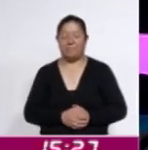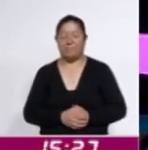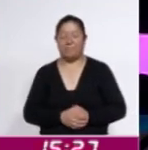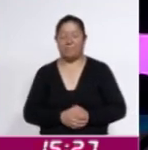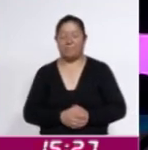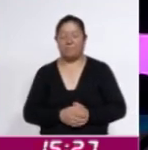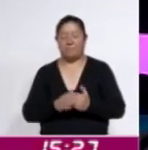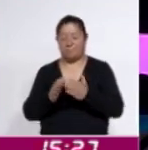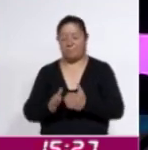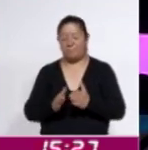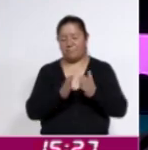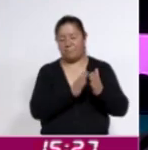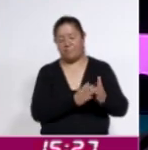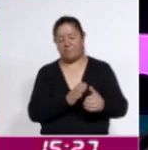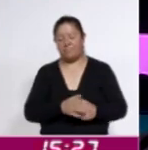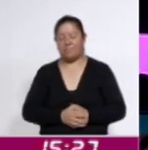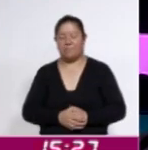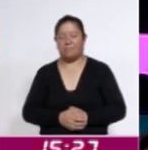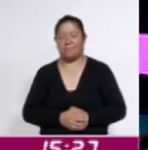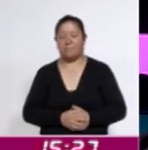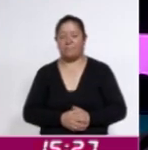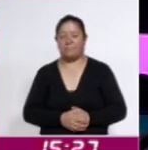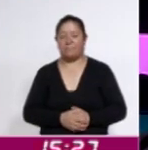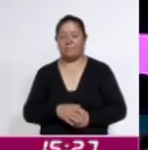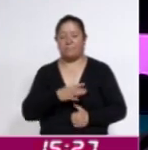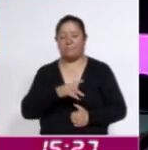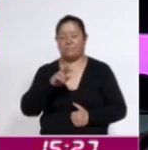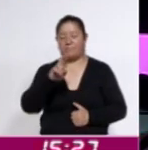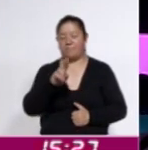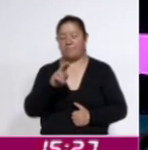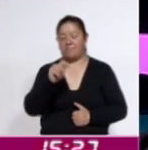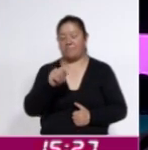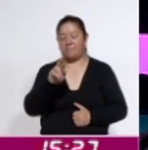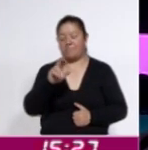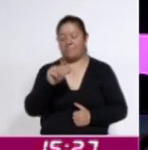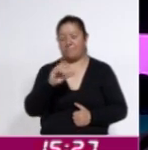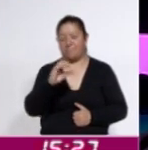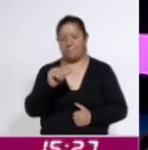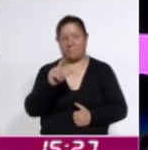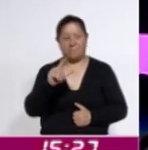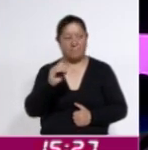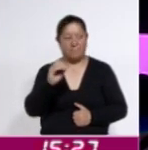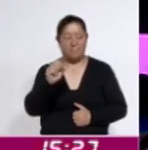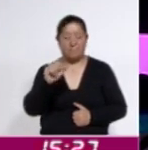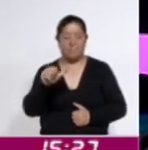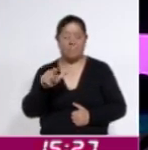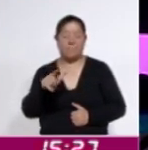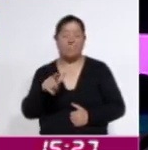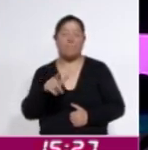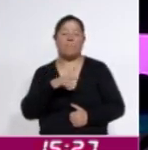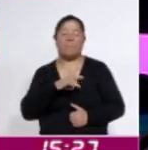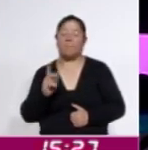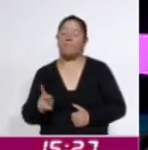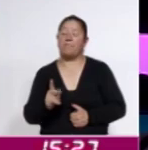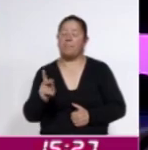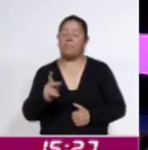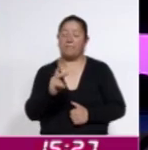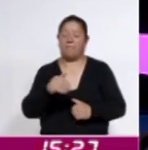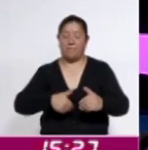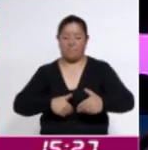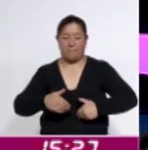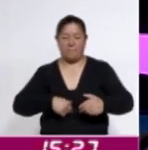Le comparto, se presentó La Tlacalosa en el Teatro del Pueblo. Centenas de jóvenes disfrutaron de